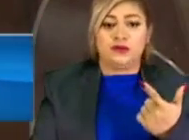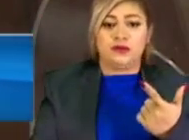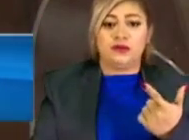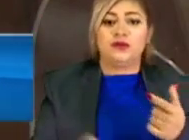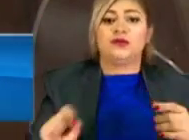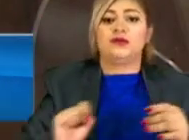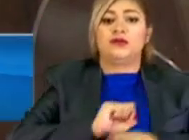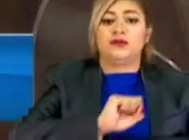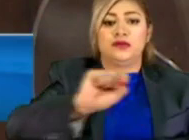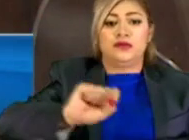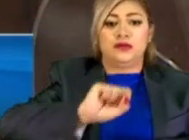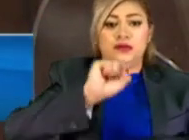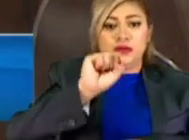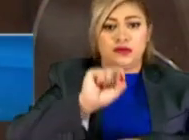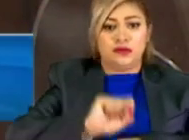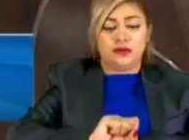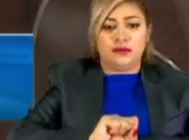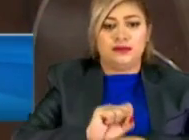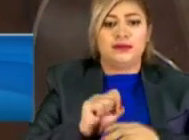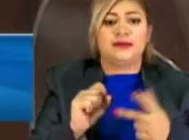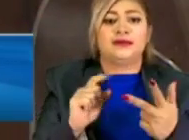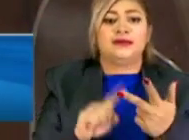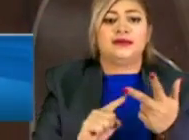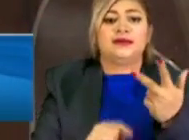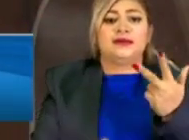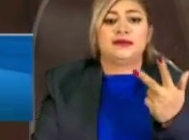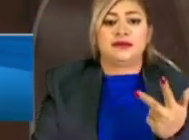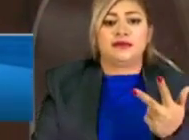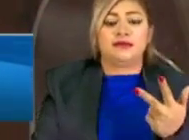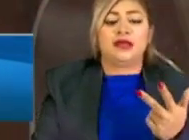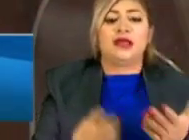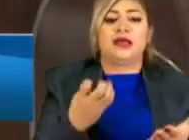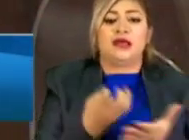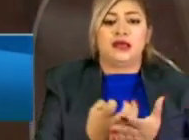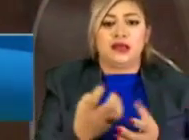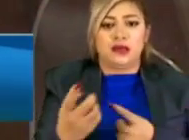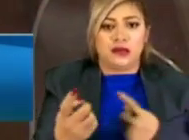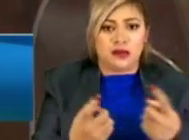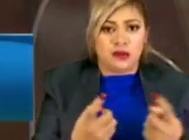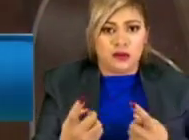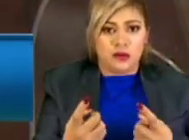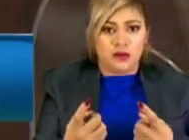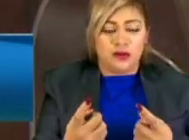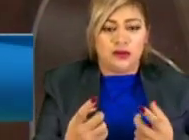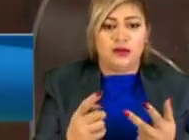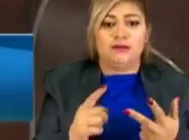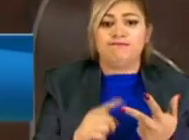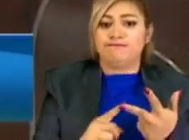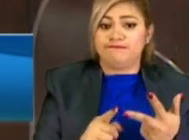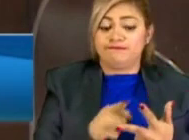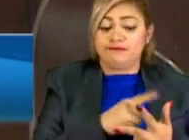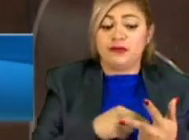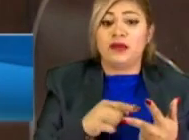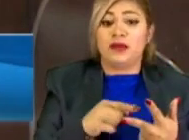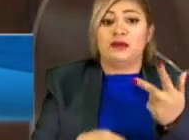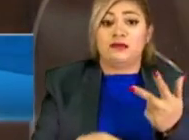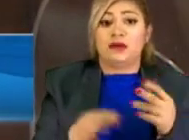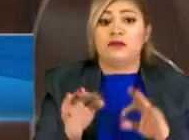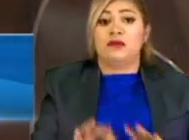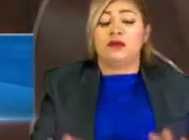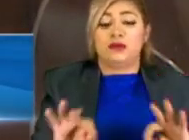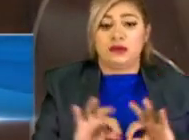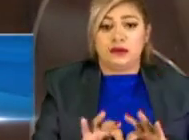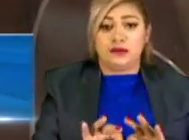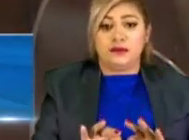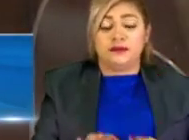social. Y tres, lo económico. Enfoque que hemos mantenido desde el inicio de la pandemia.